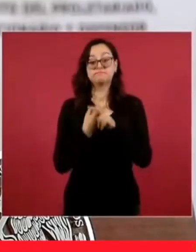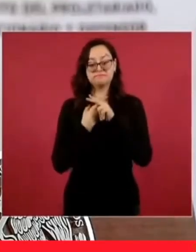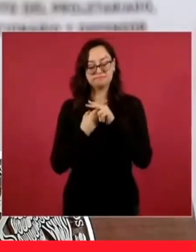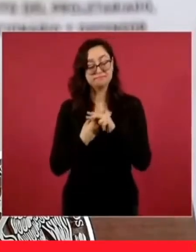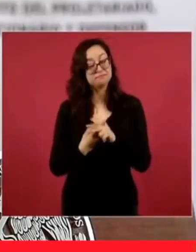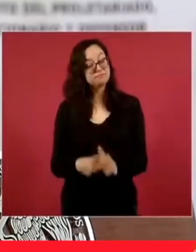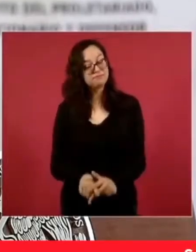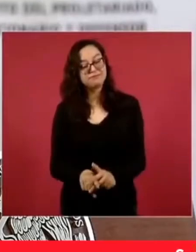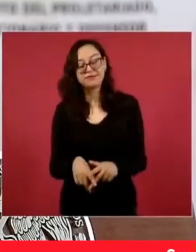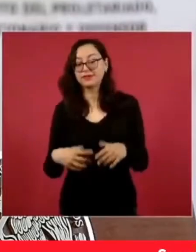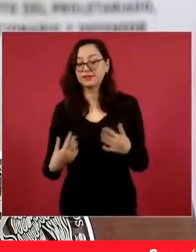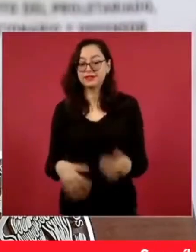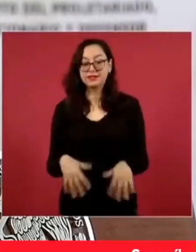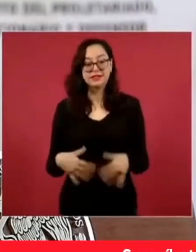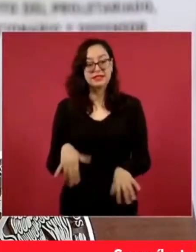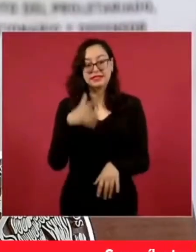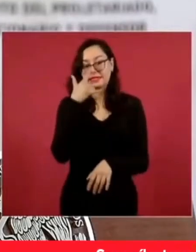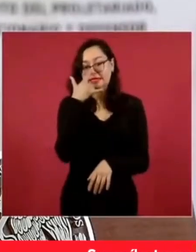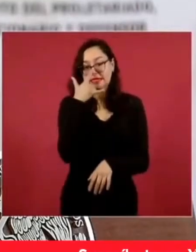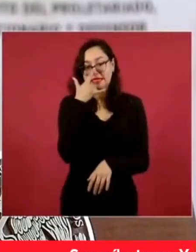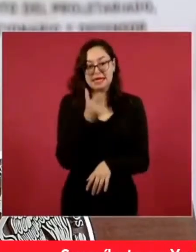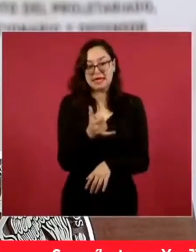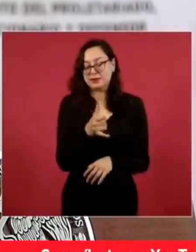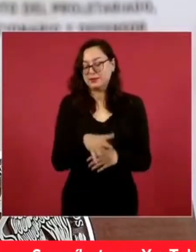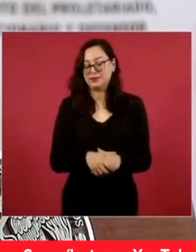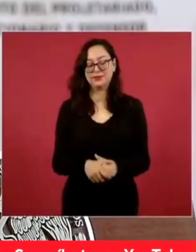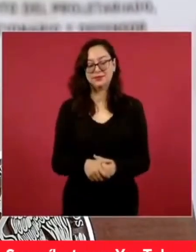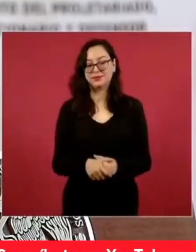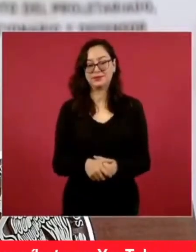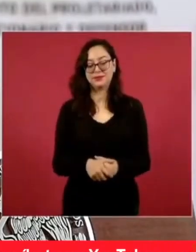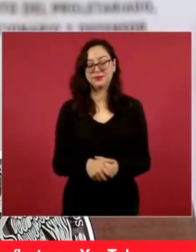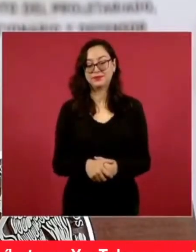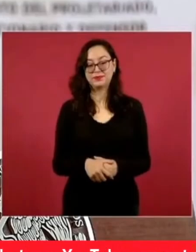simpáticos y publicaron una...